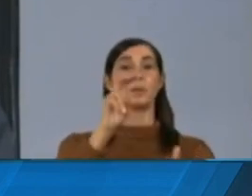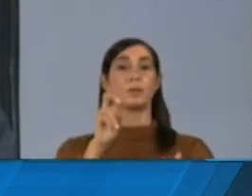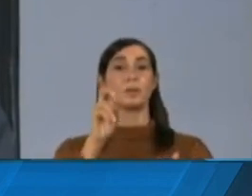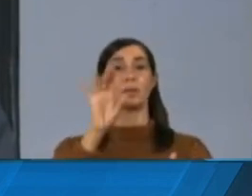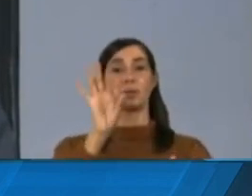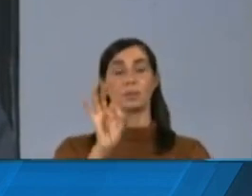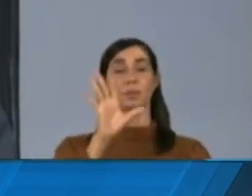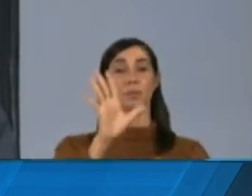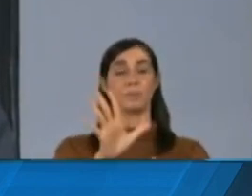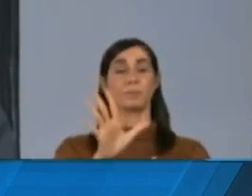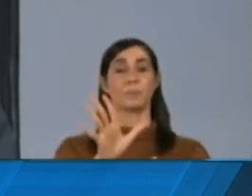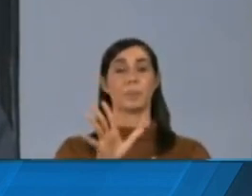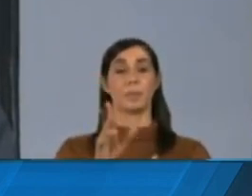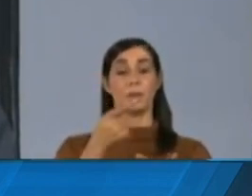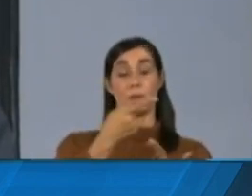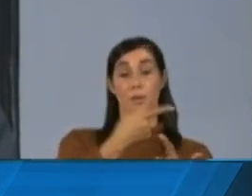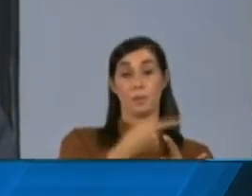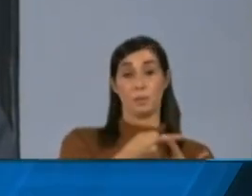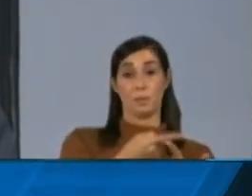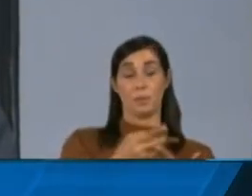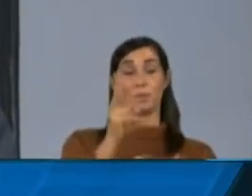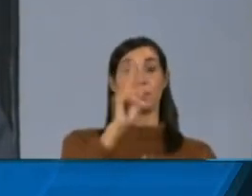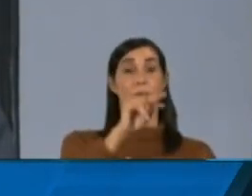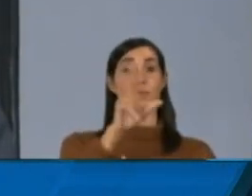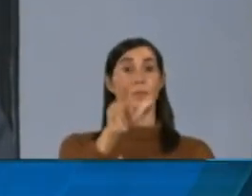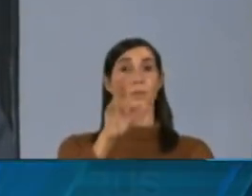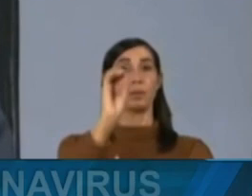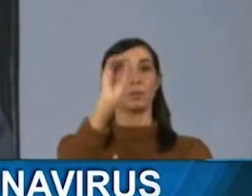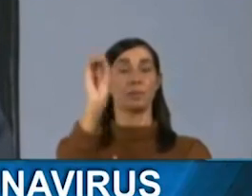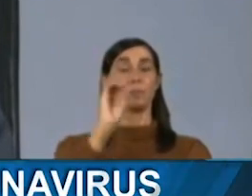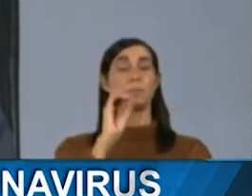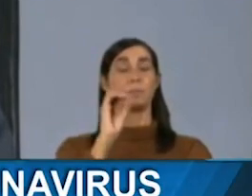2.295, una positividad de 23%,